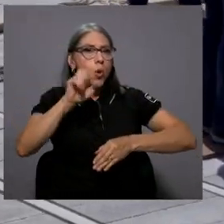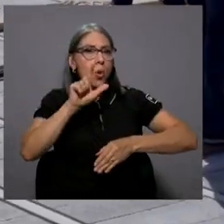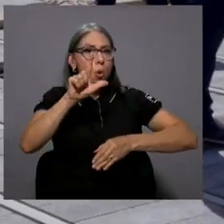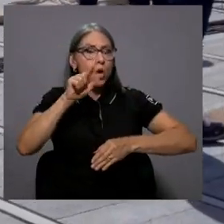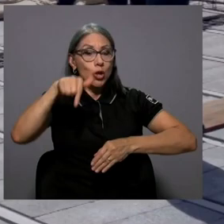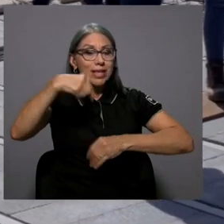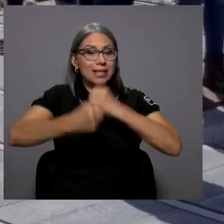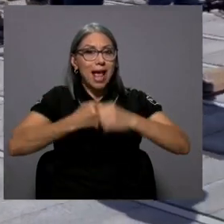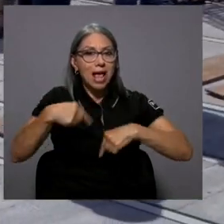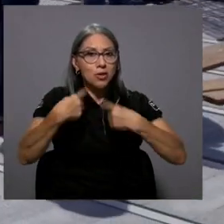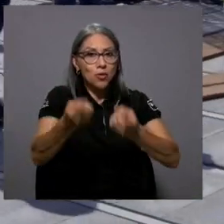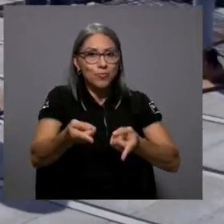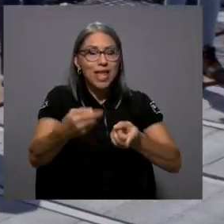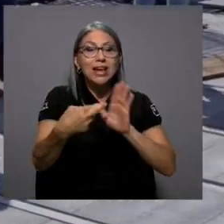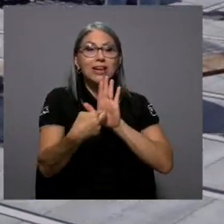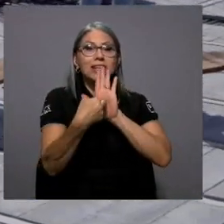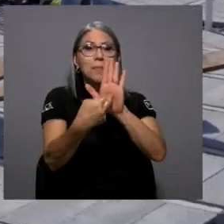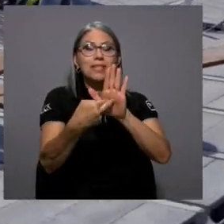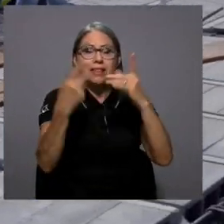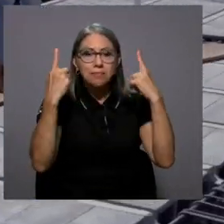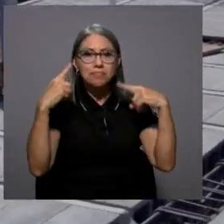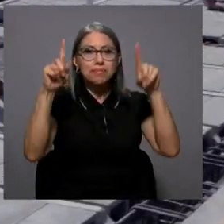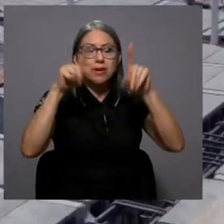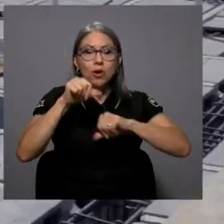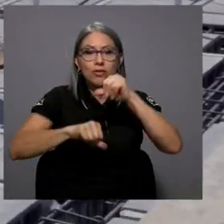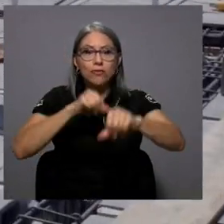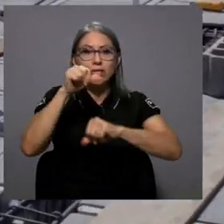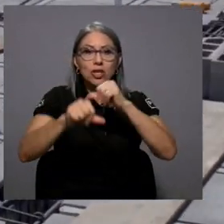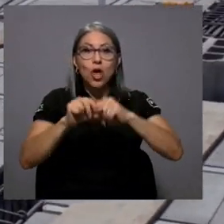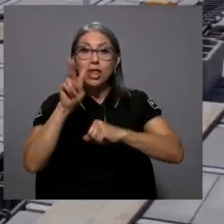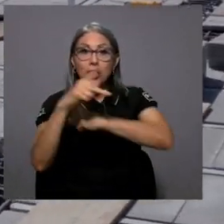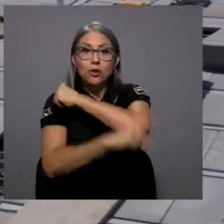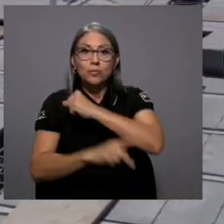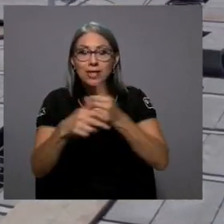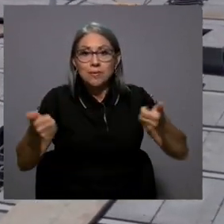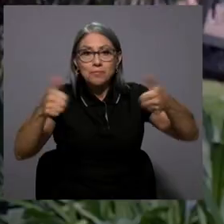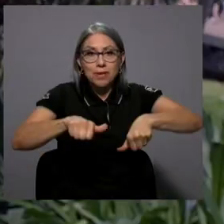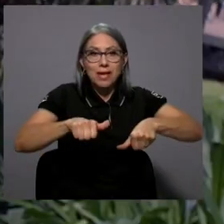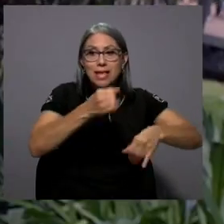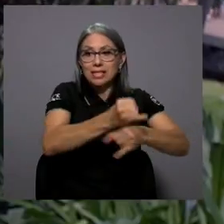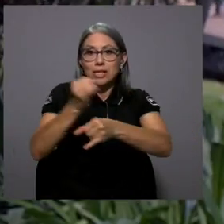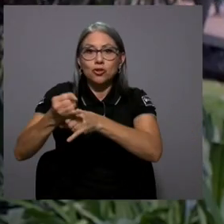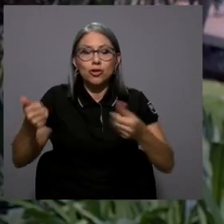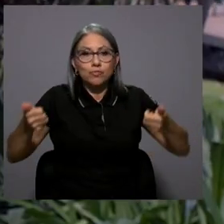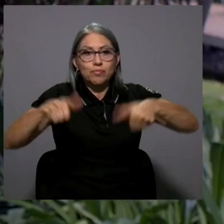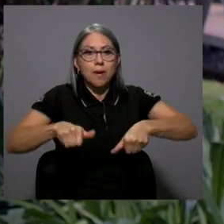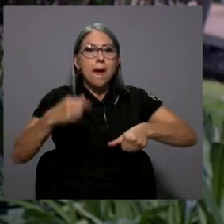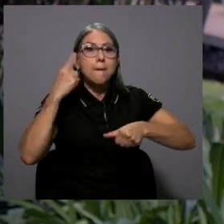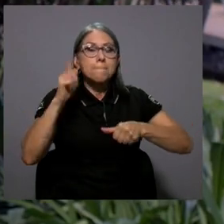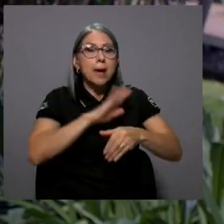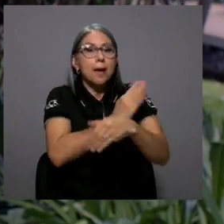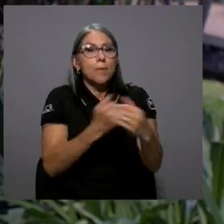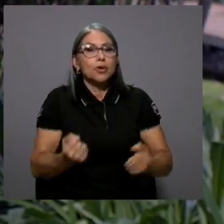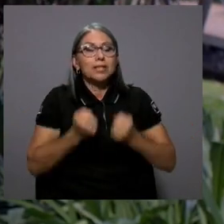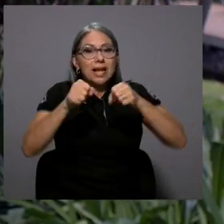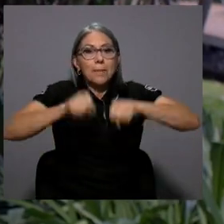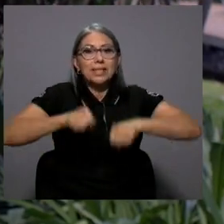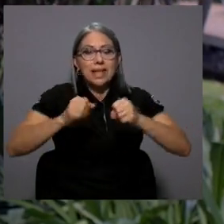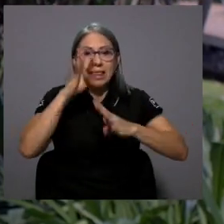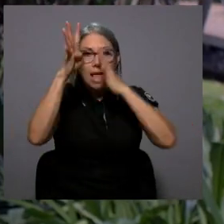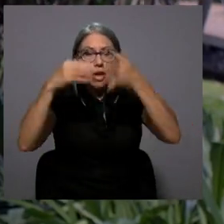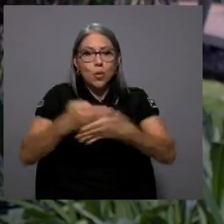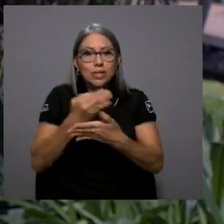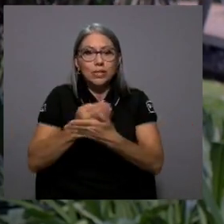julio de este año y representa la materialización de un esfuerzo de cooperación binacional e institucional para potenciar la capacidad de